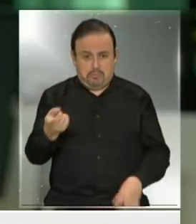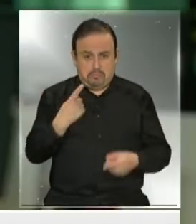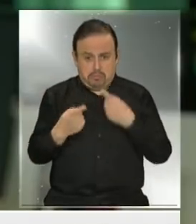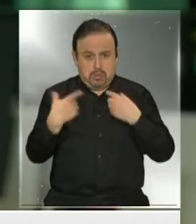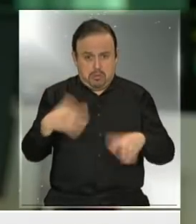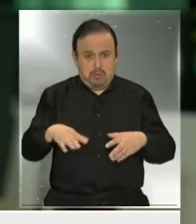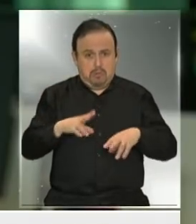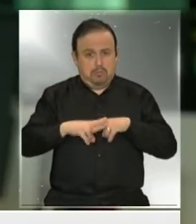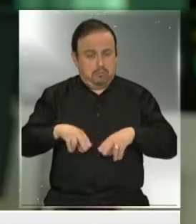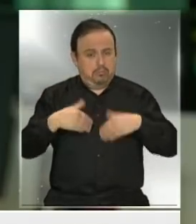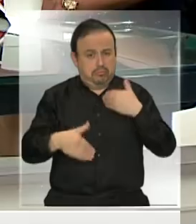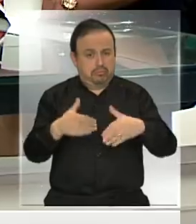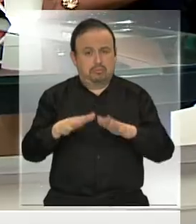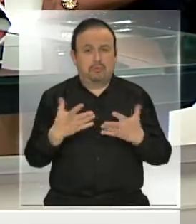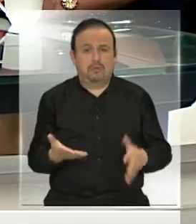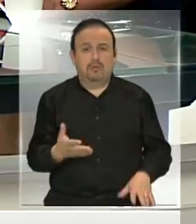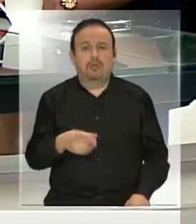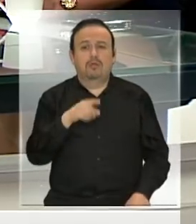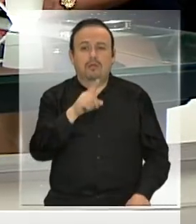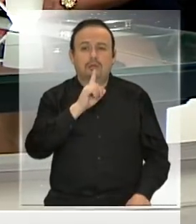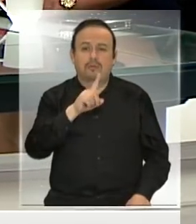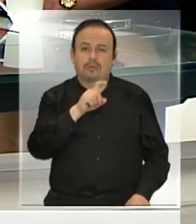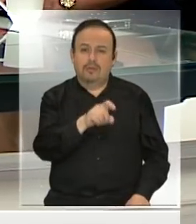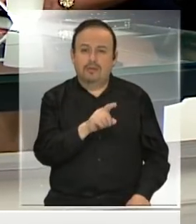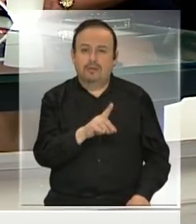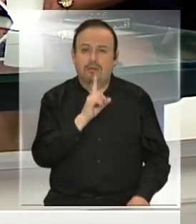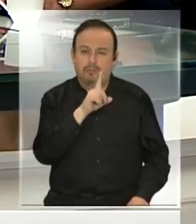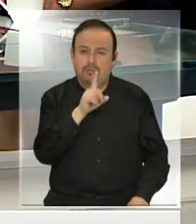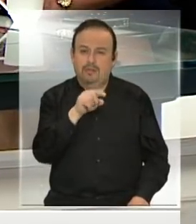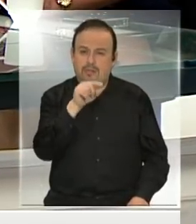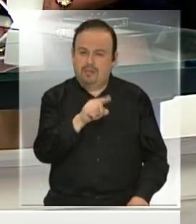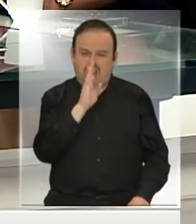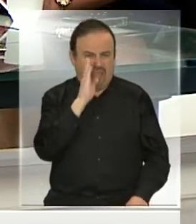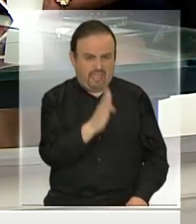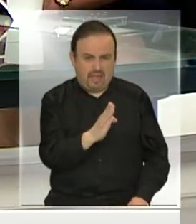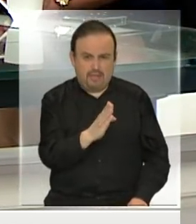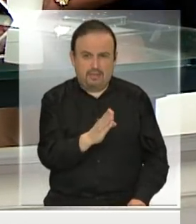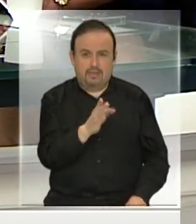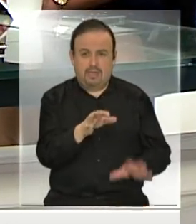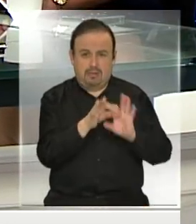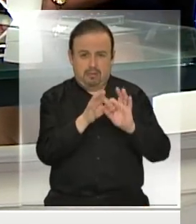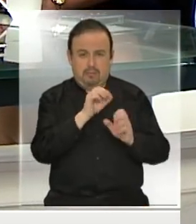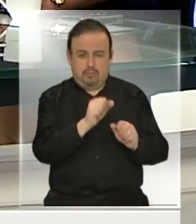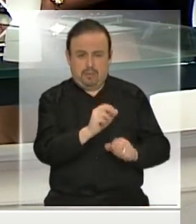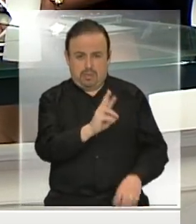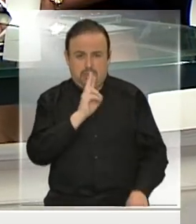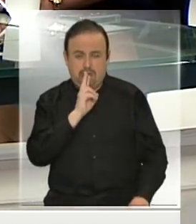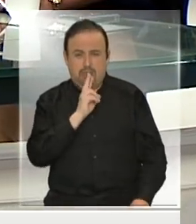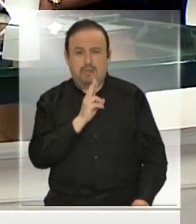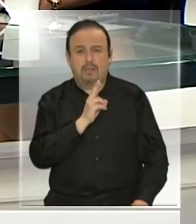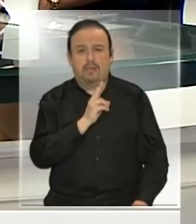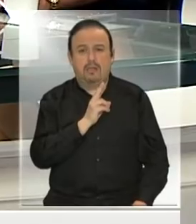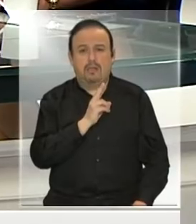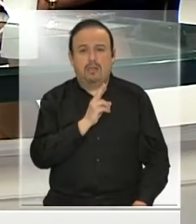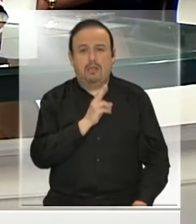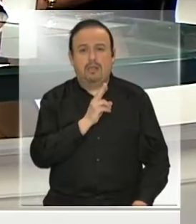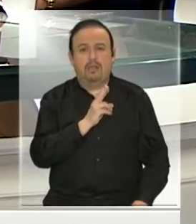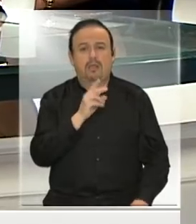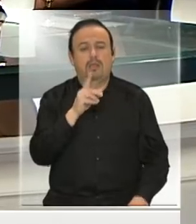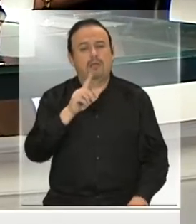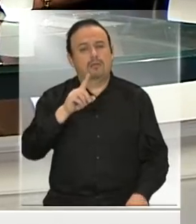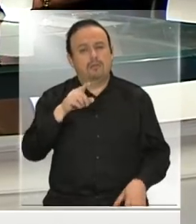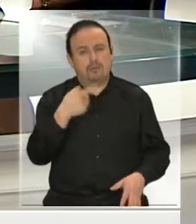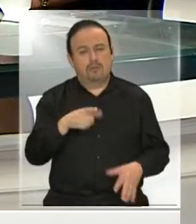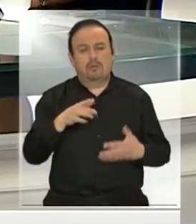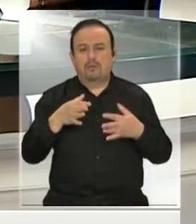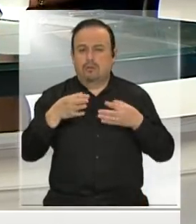punto estoy haciendo una pregunta súper directa sería que me lo pudiese contestar a una de las